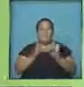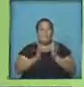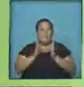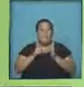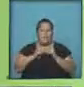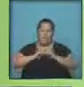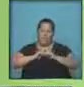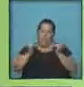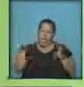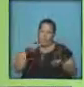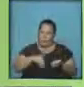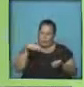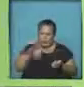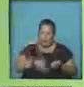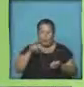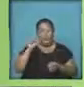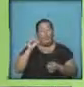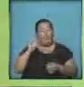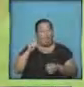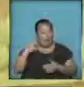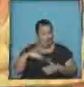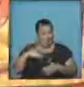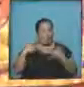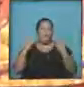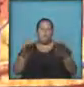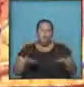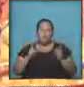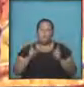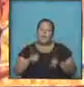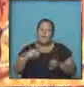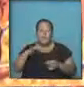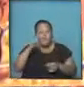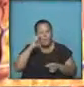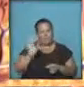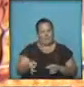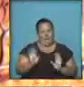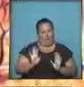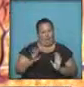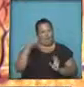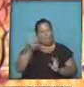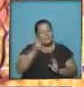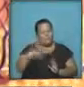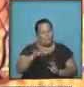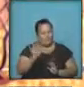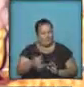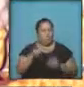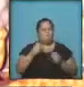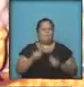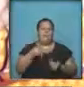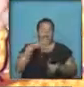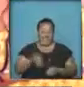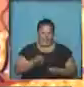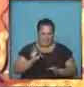recuperación muy lenta y muy dolorosa. Por eso también tenerlo en cuenta también es importante para poder